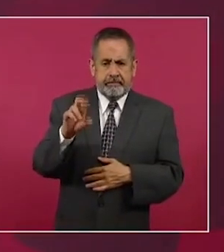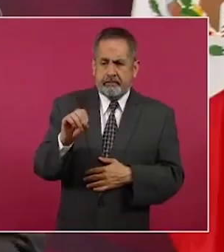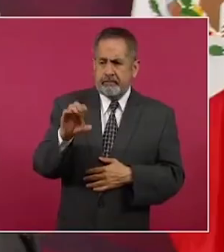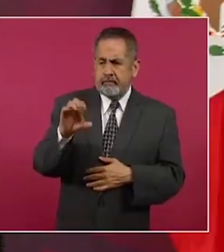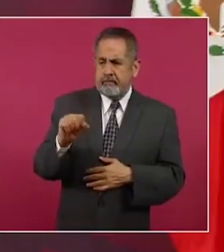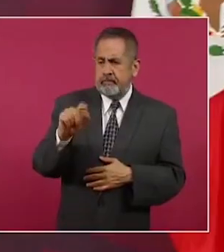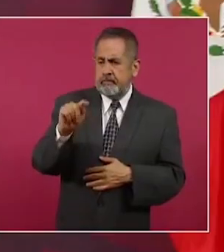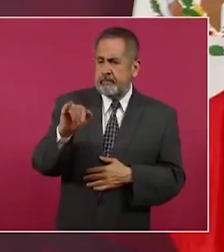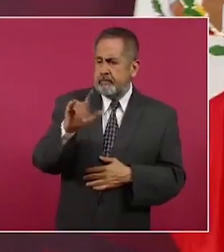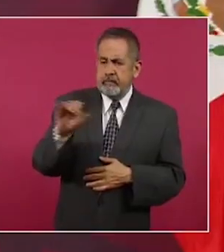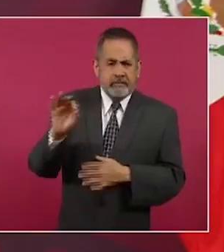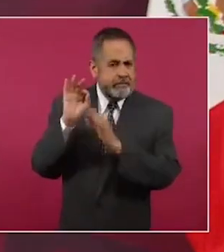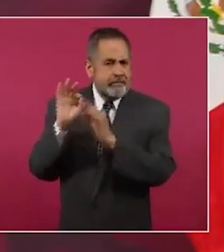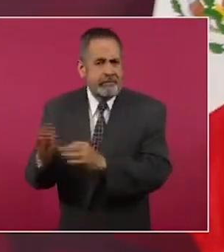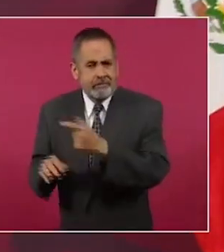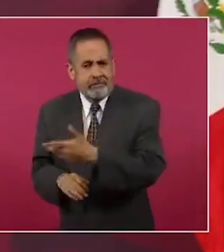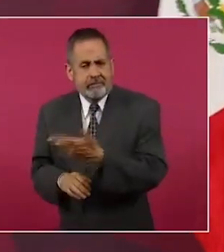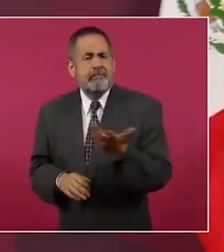y que